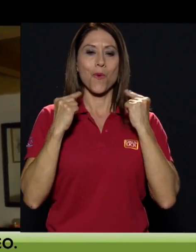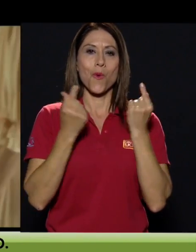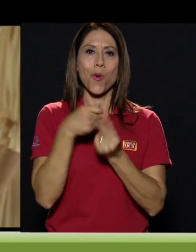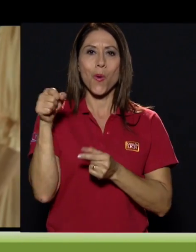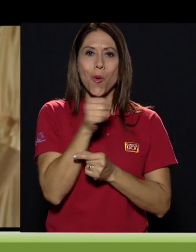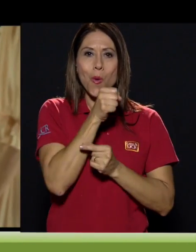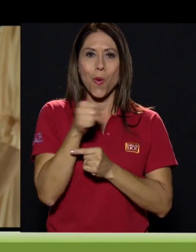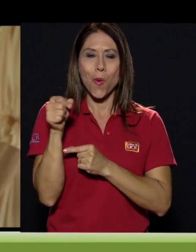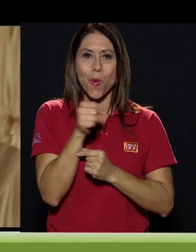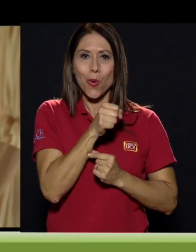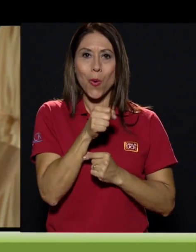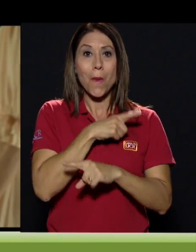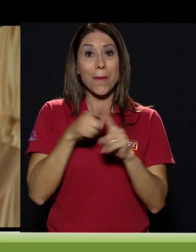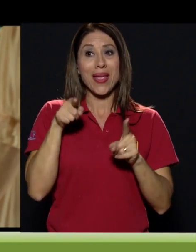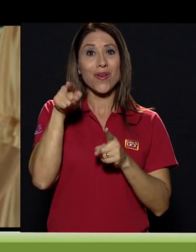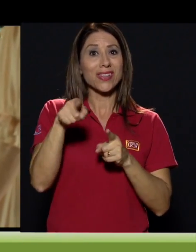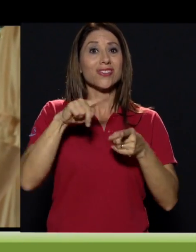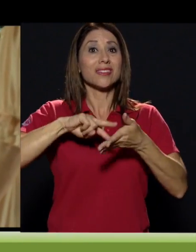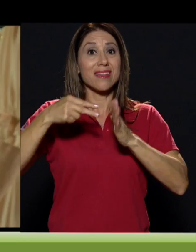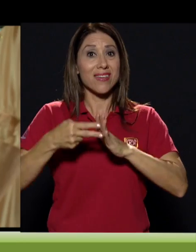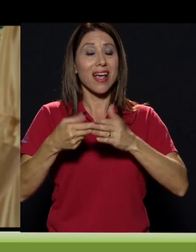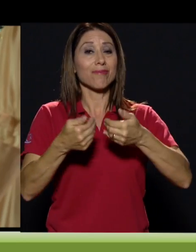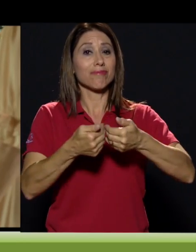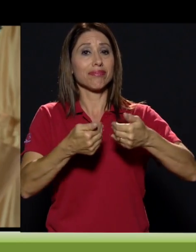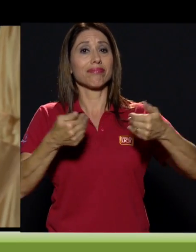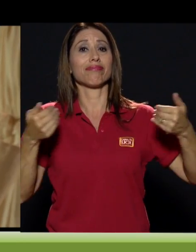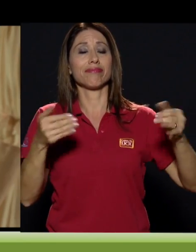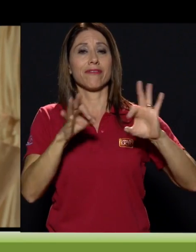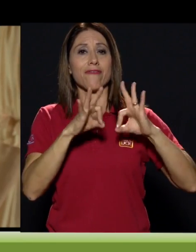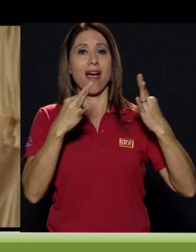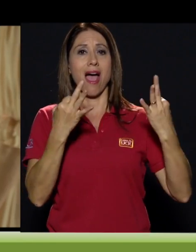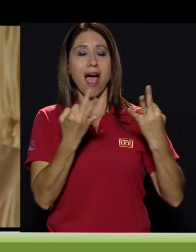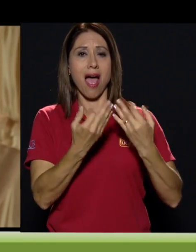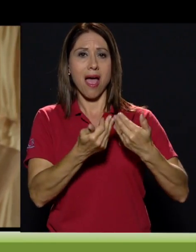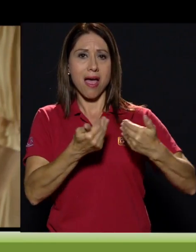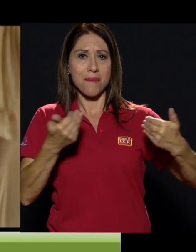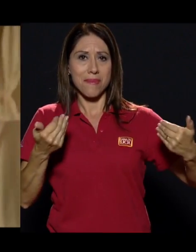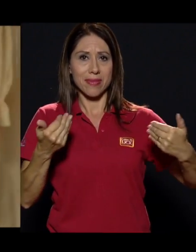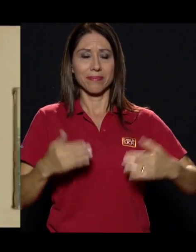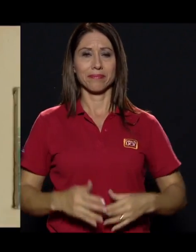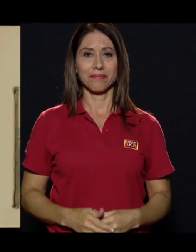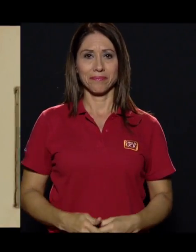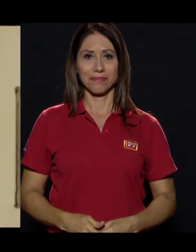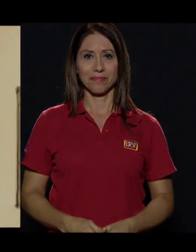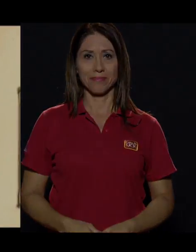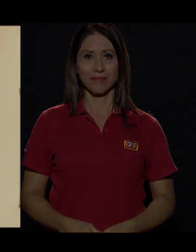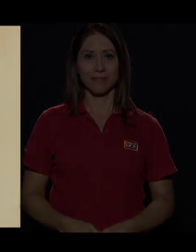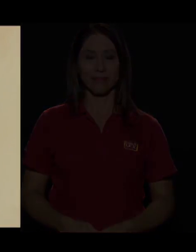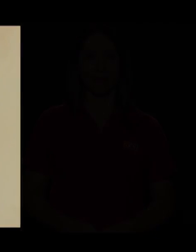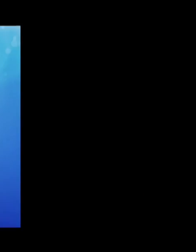France, pero se trata de una lección que la obligará a distanciarse de su familia.